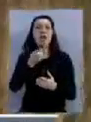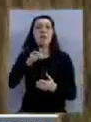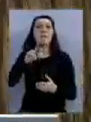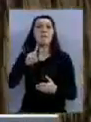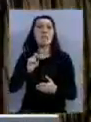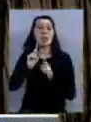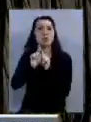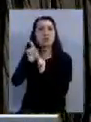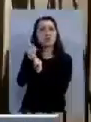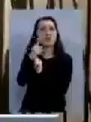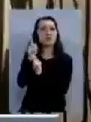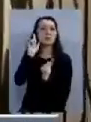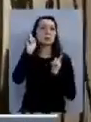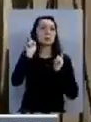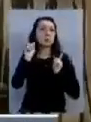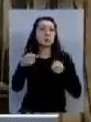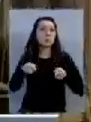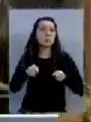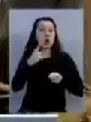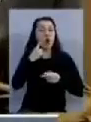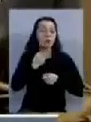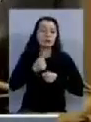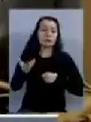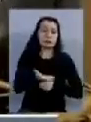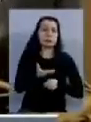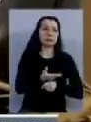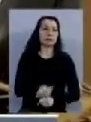con antena, le pone ritmo al mimbrerar.